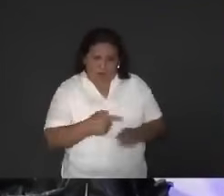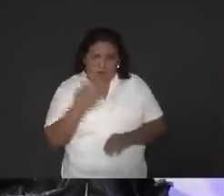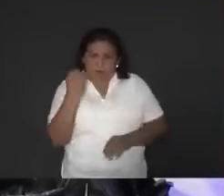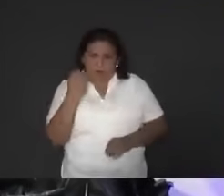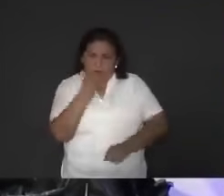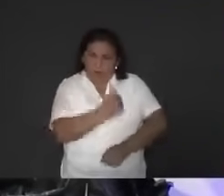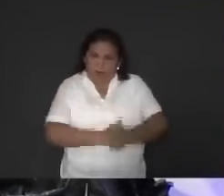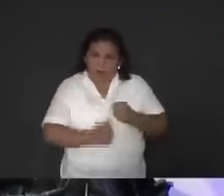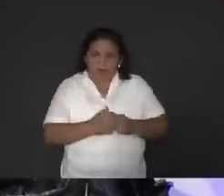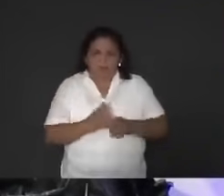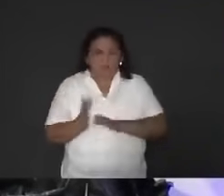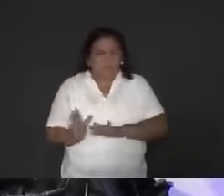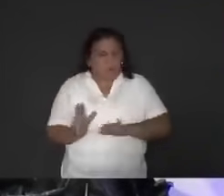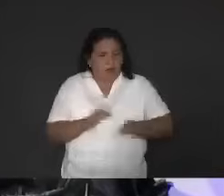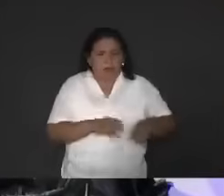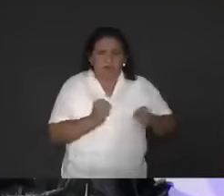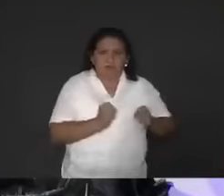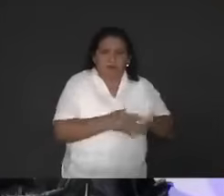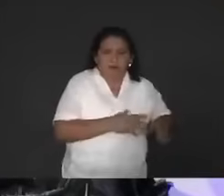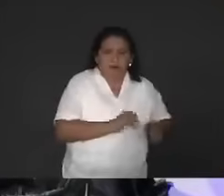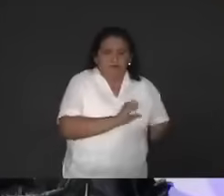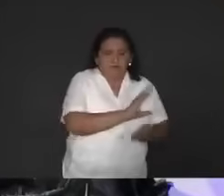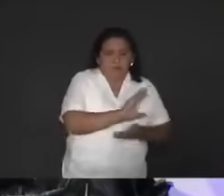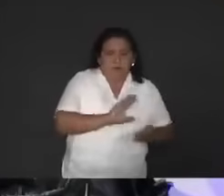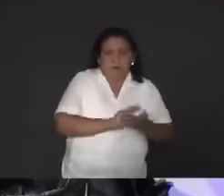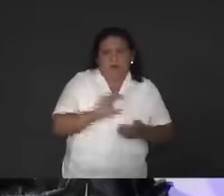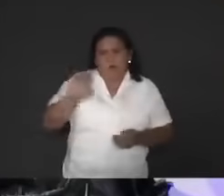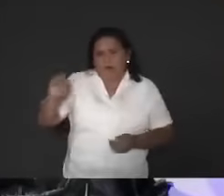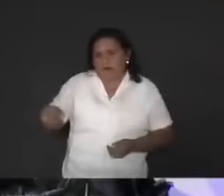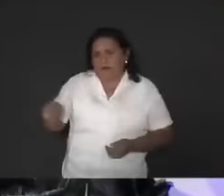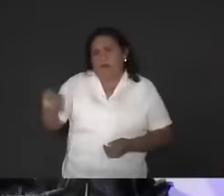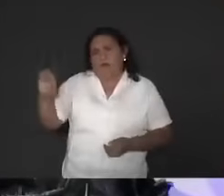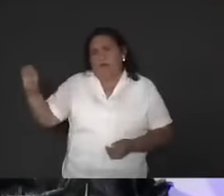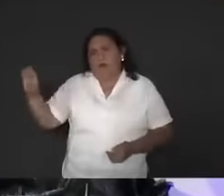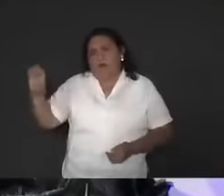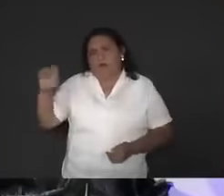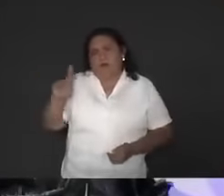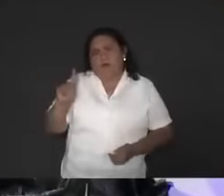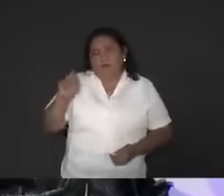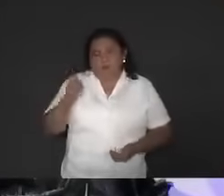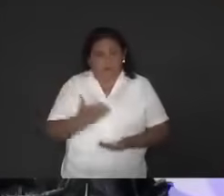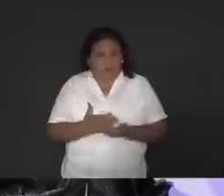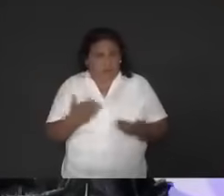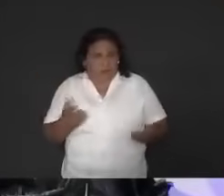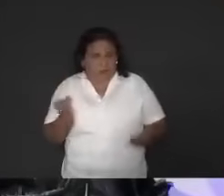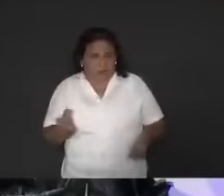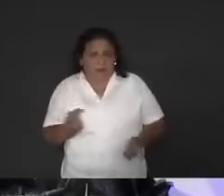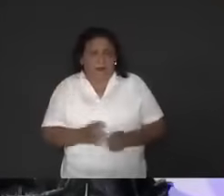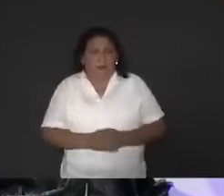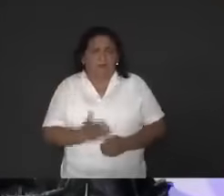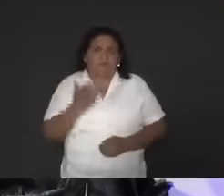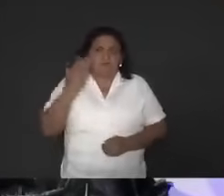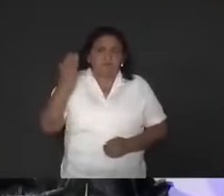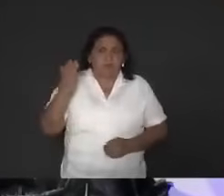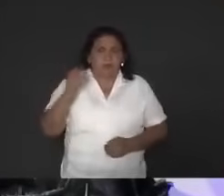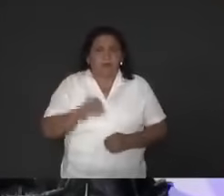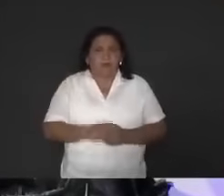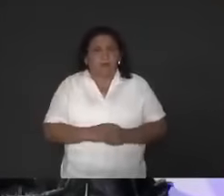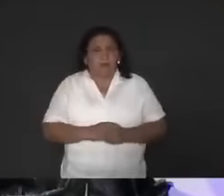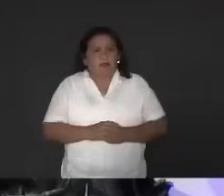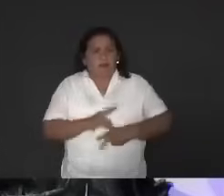pero abandona a las colonias del sur, poniente y oriente de Mérida, que en esta campaña nos han pedido que